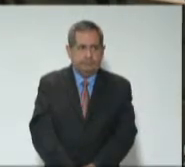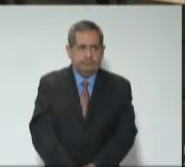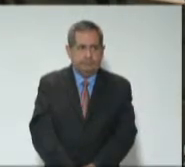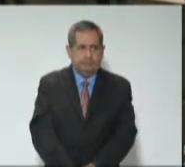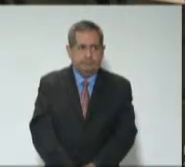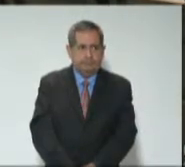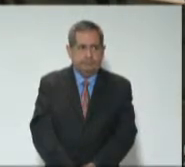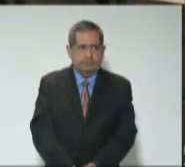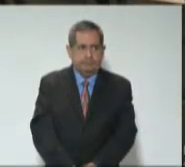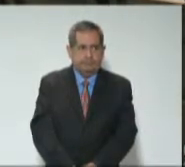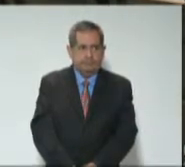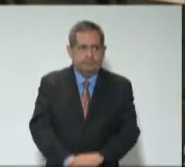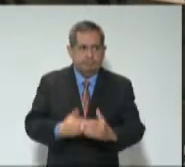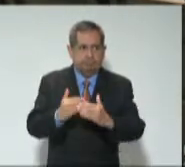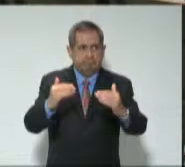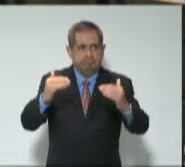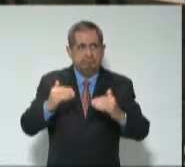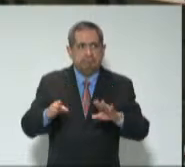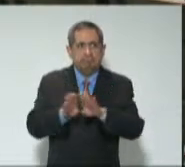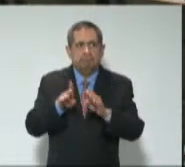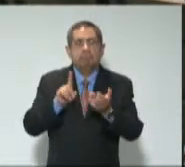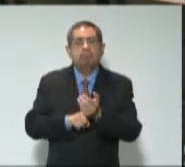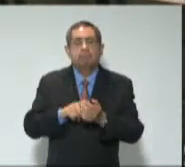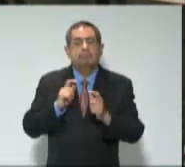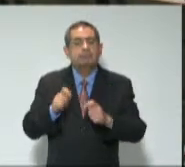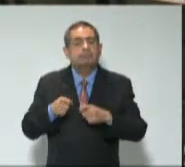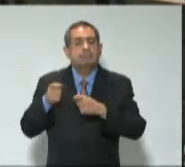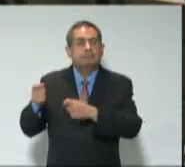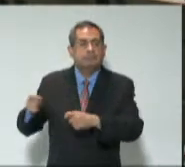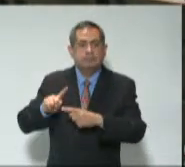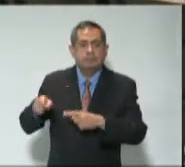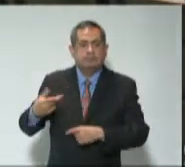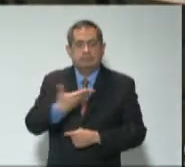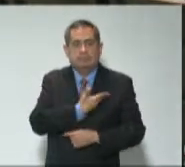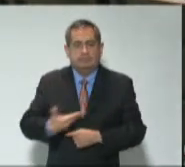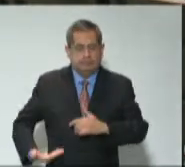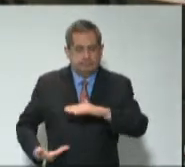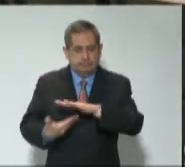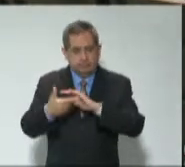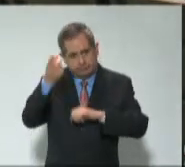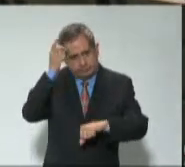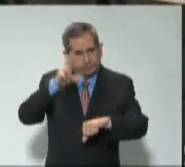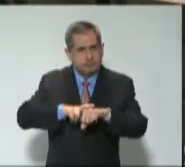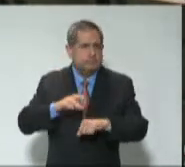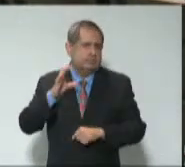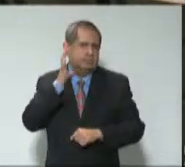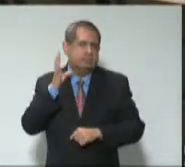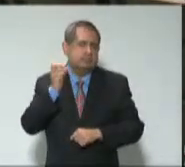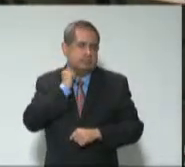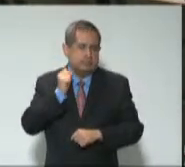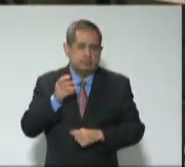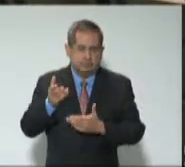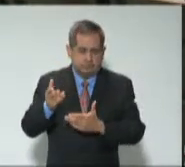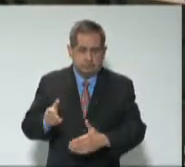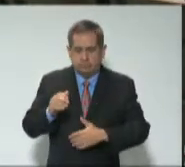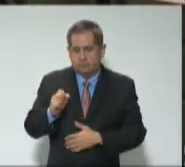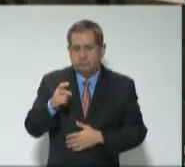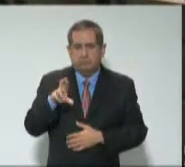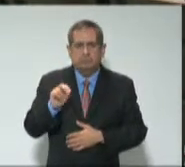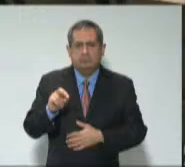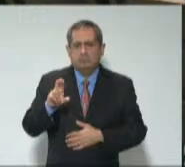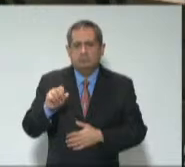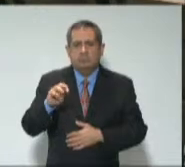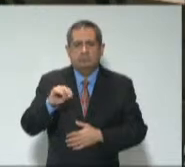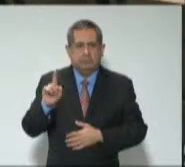Vergara a continuación cedemos el uso de la voz al presidente de la mesa directiva de la cámara de senadores Eduardo